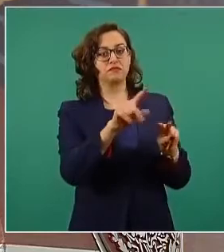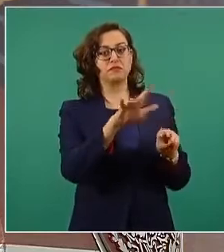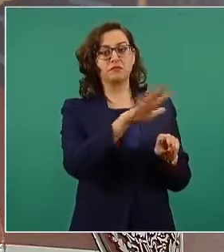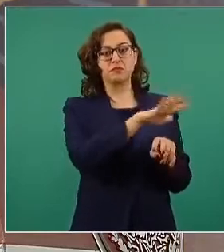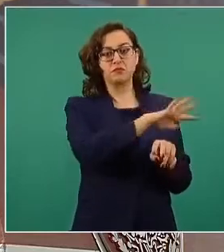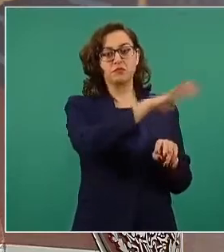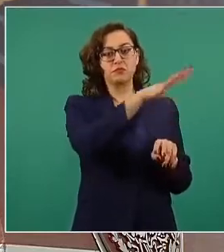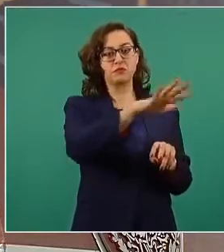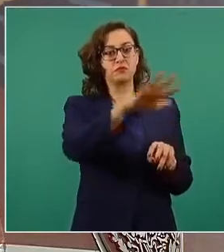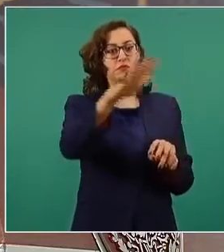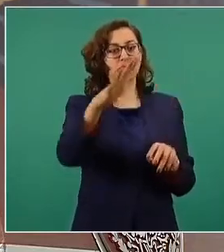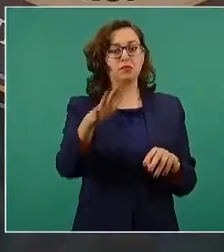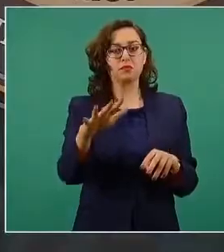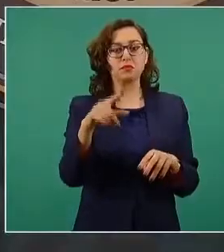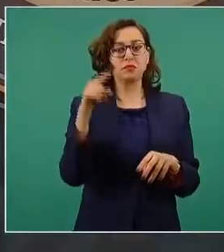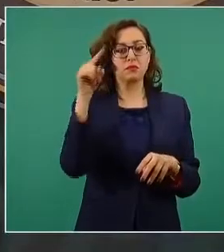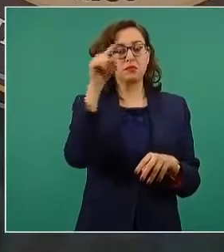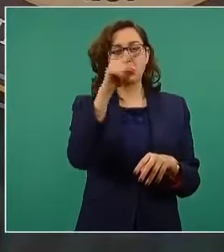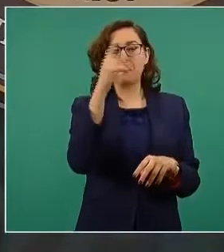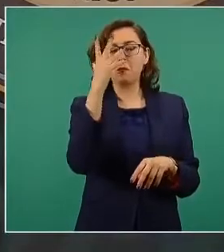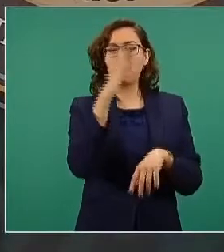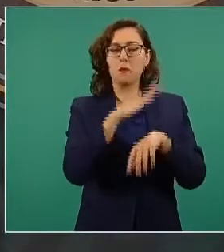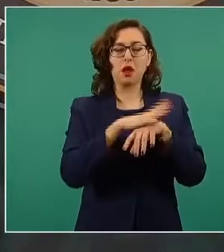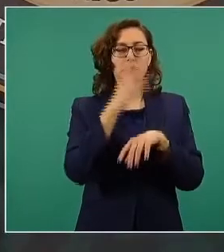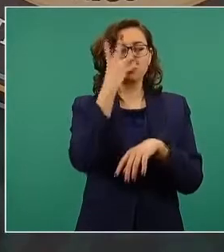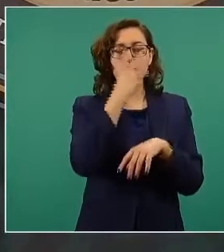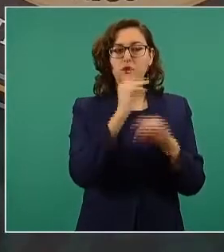región más transparente.